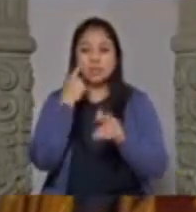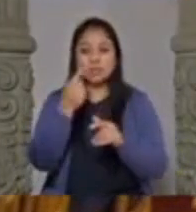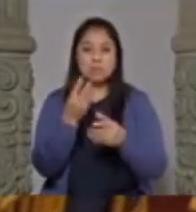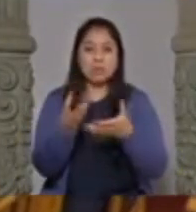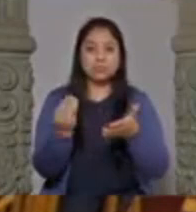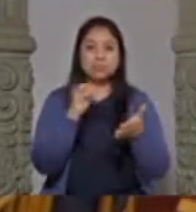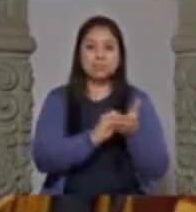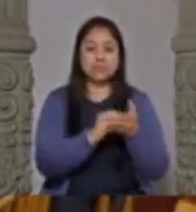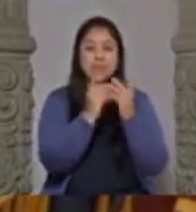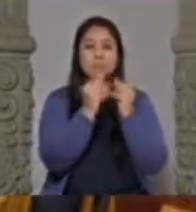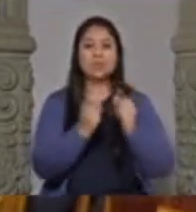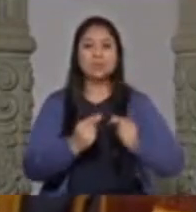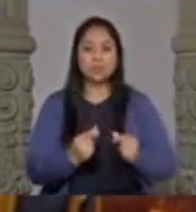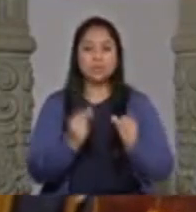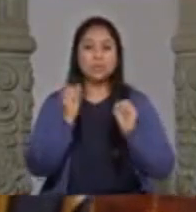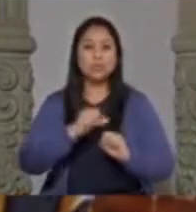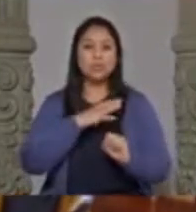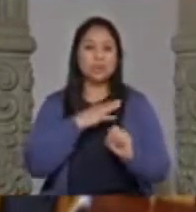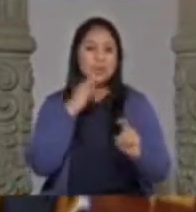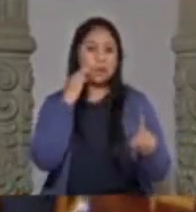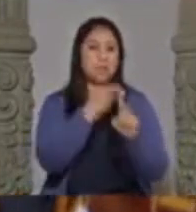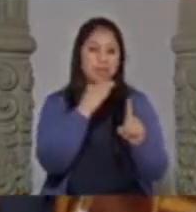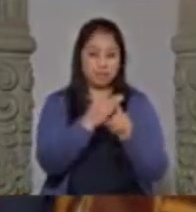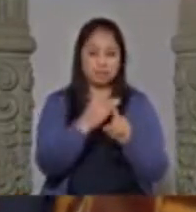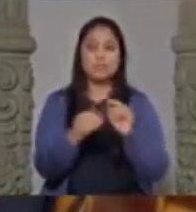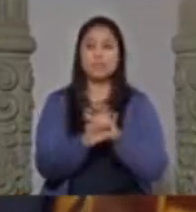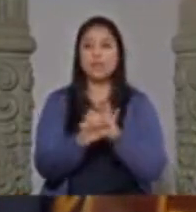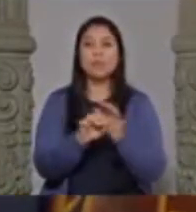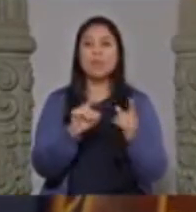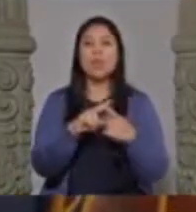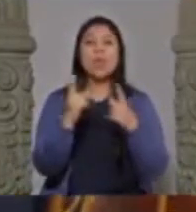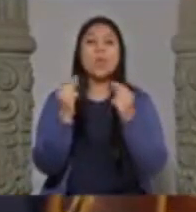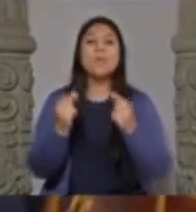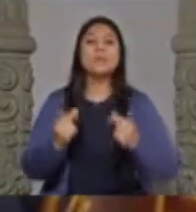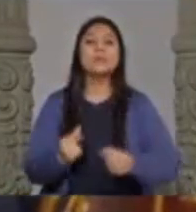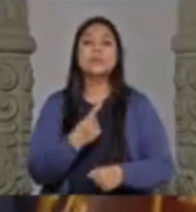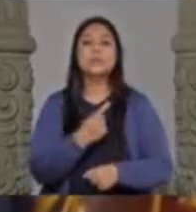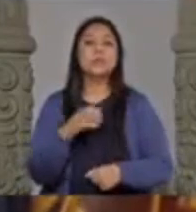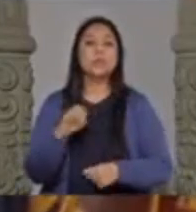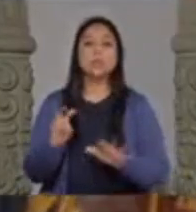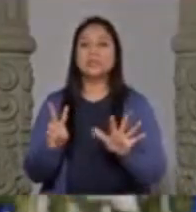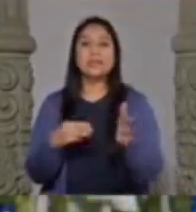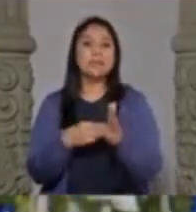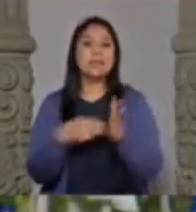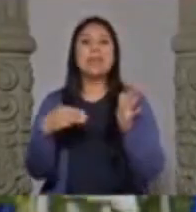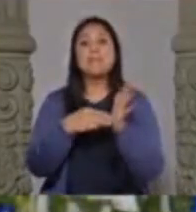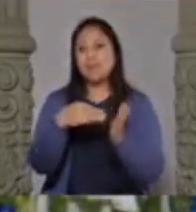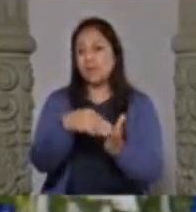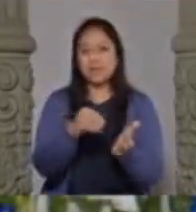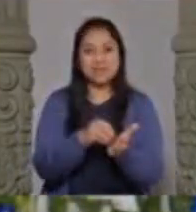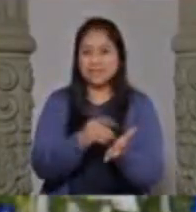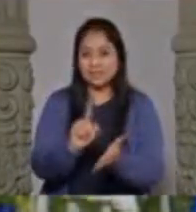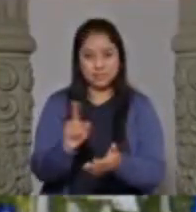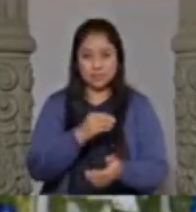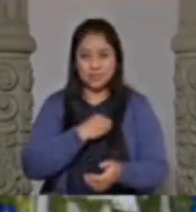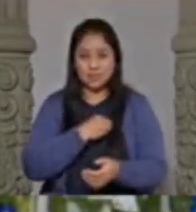presupuesto algunas metas. Uno, no queremos un presupuesto de 107 mil millones de quetzales.